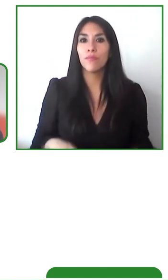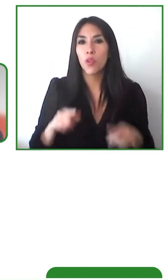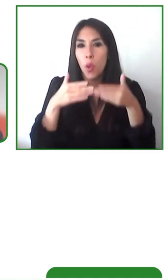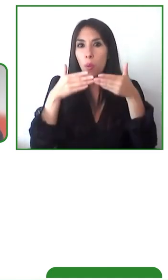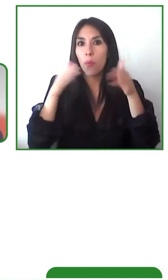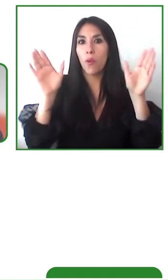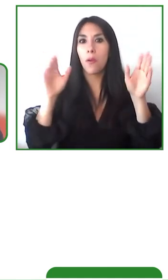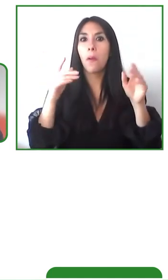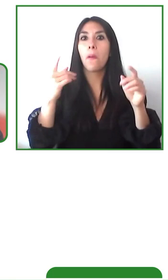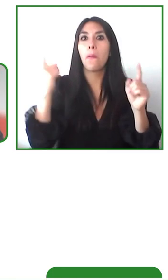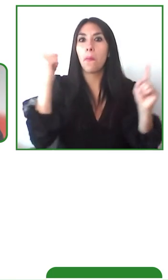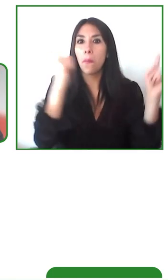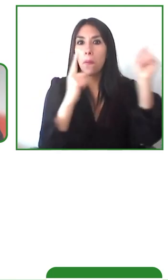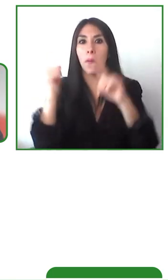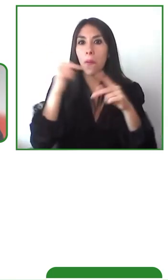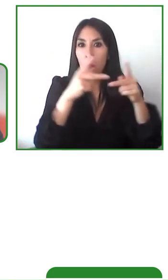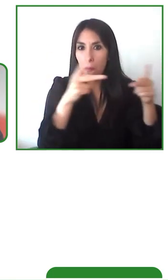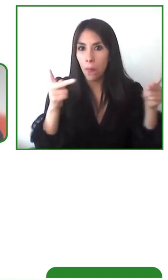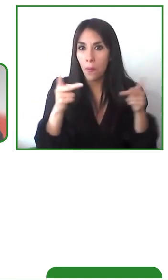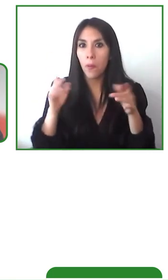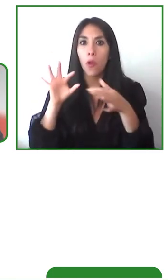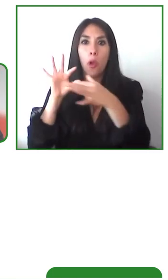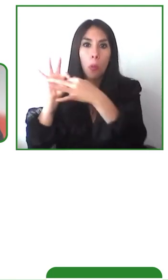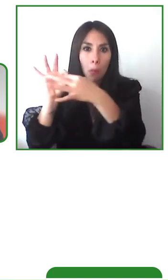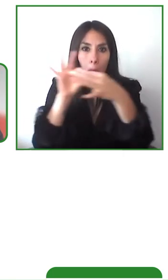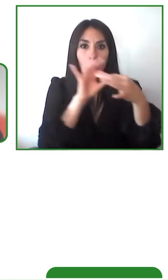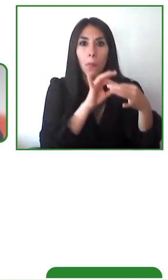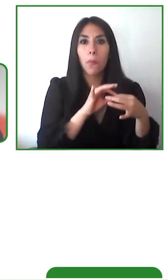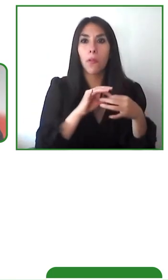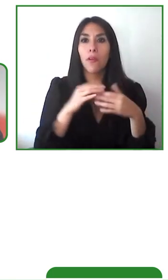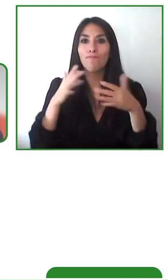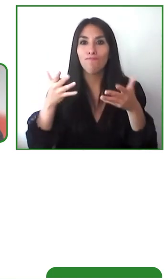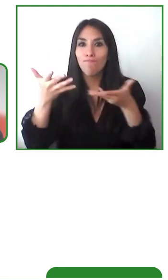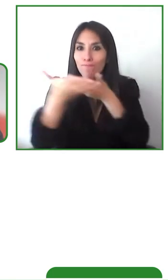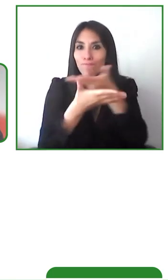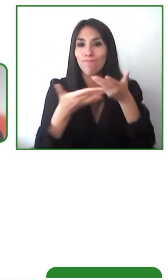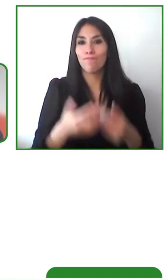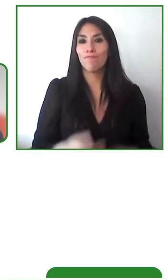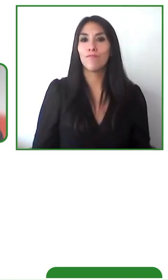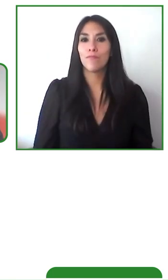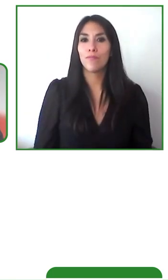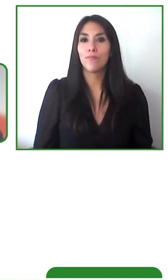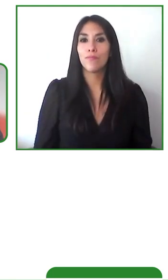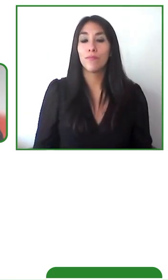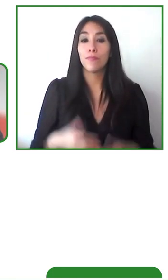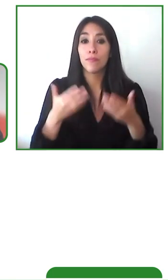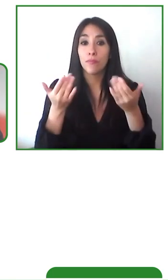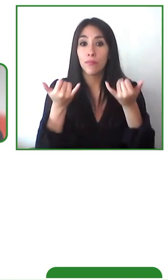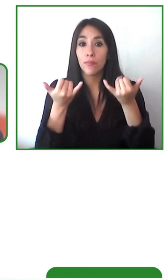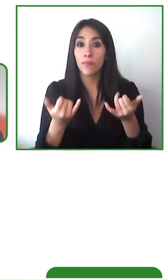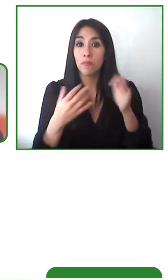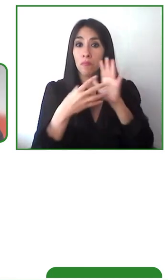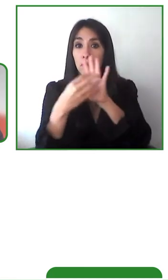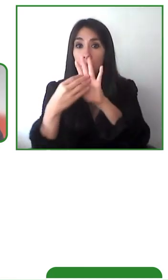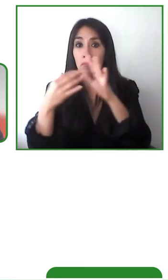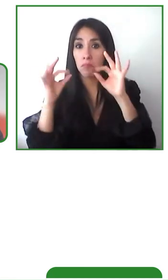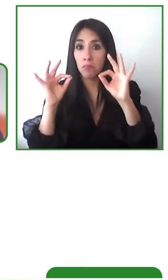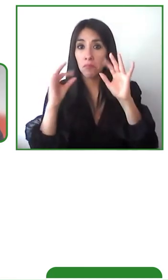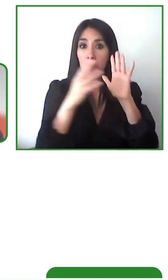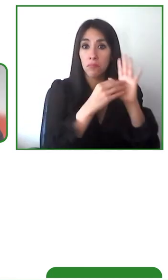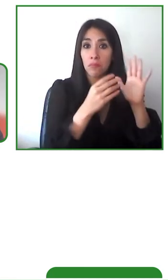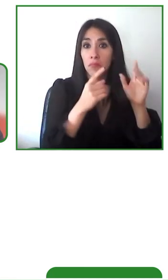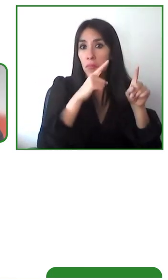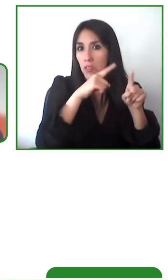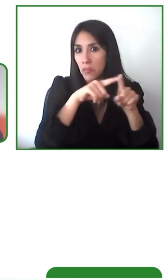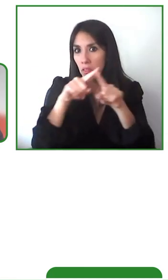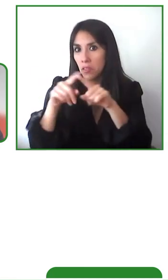sus modelos incluyen varios aliados. Y quería preguntarles, ¿qué es importante